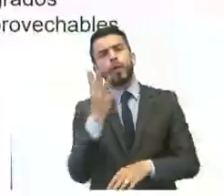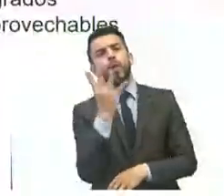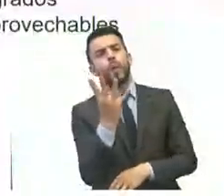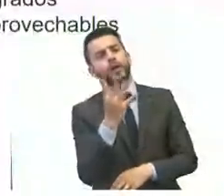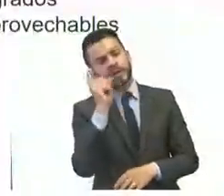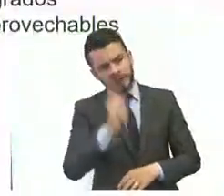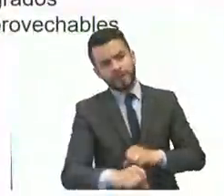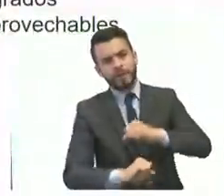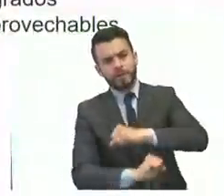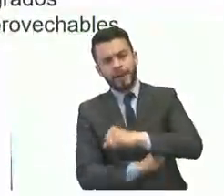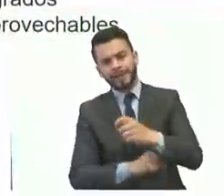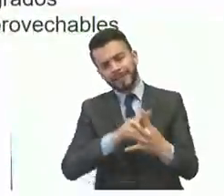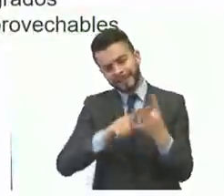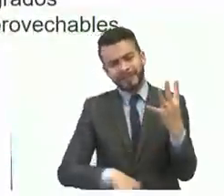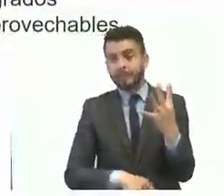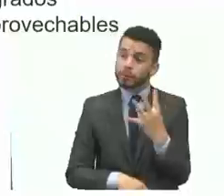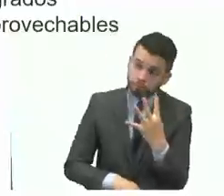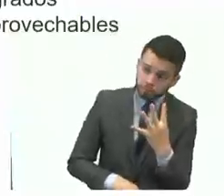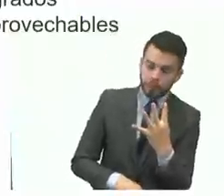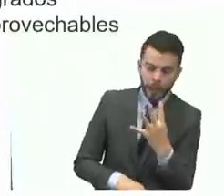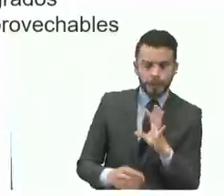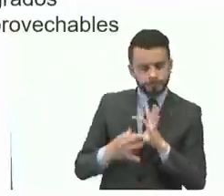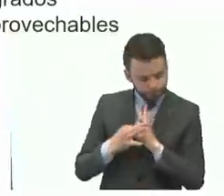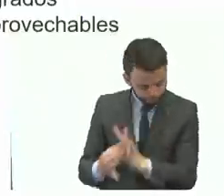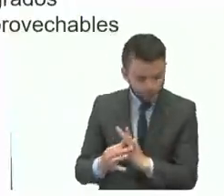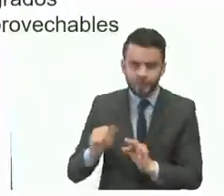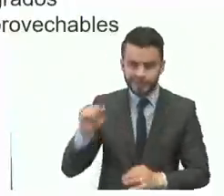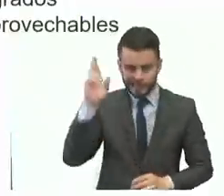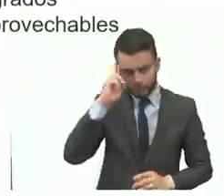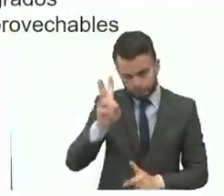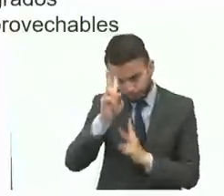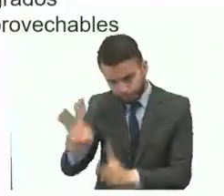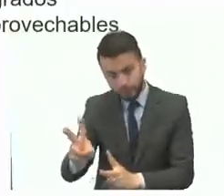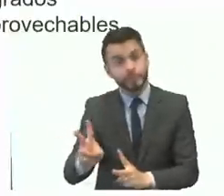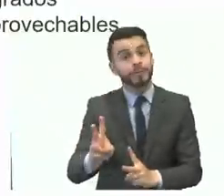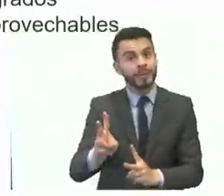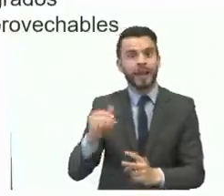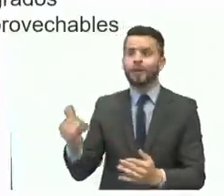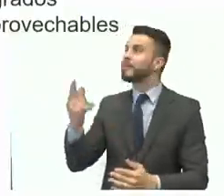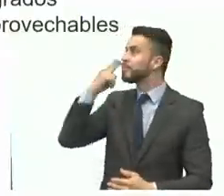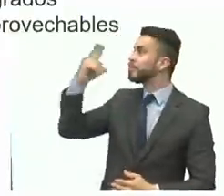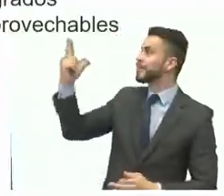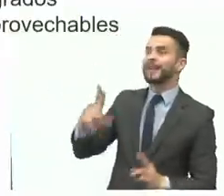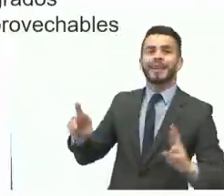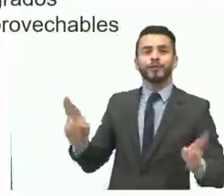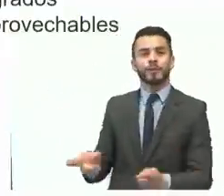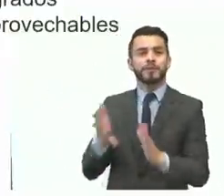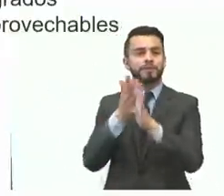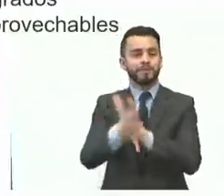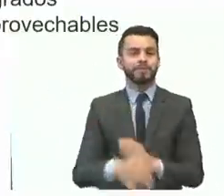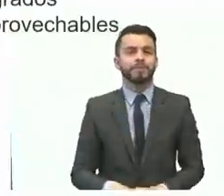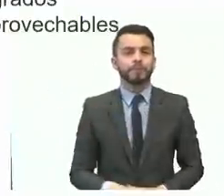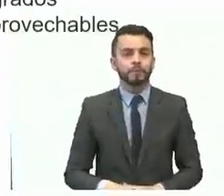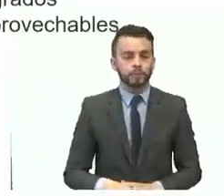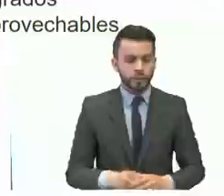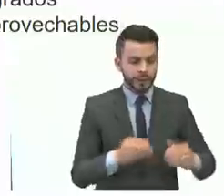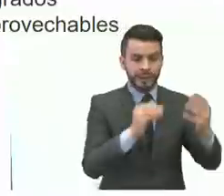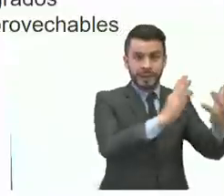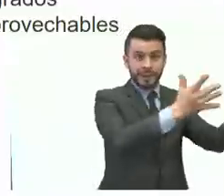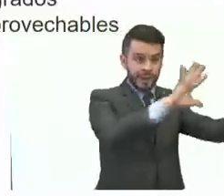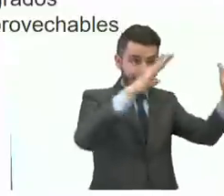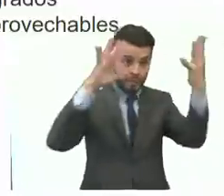propuesta. Aquí está, digamos, el resumen de lo que les estaba diciendo. No, hoy tenemos 4.900 árboles sobre el corredor,